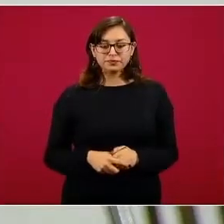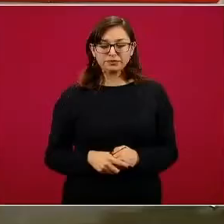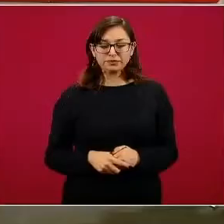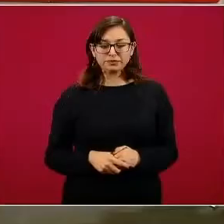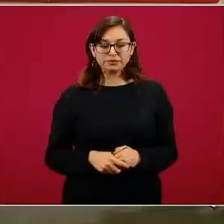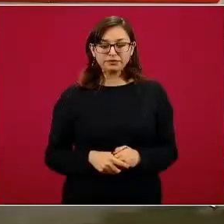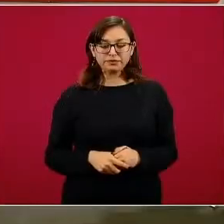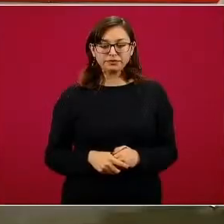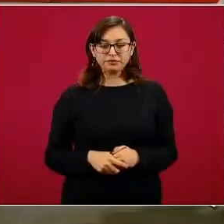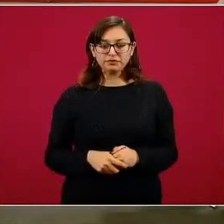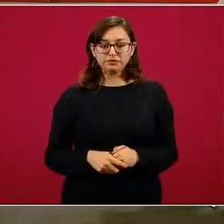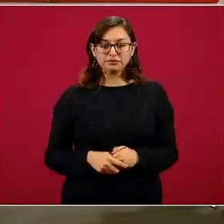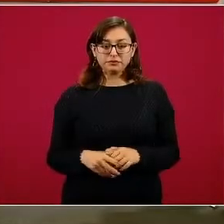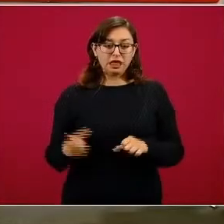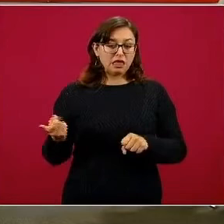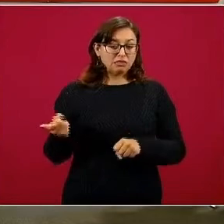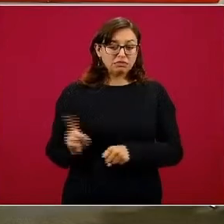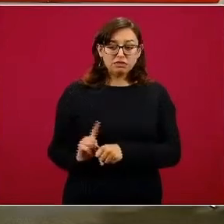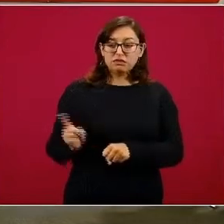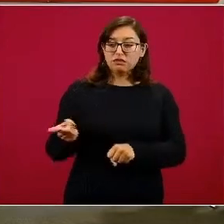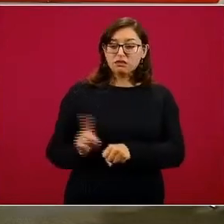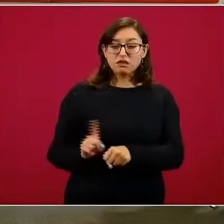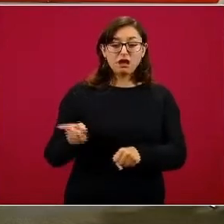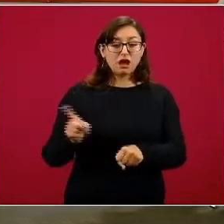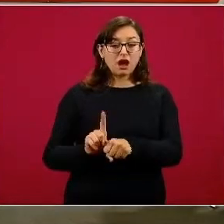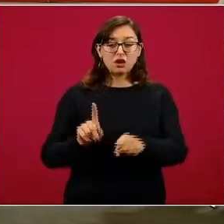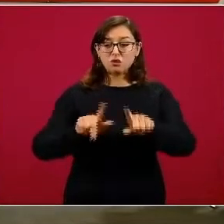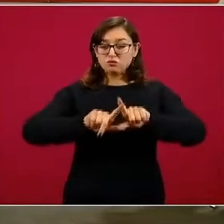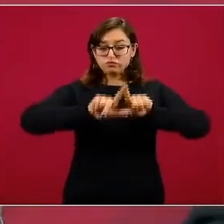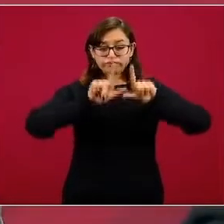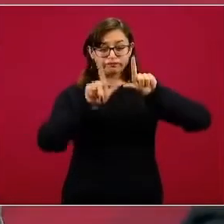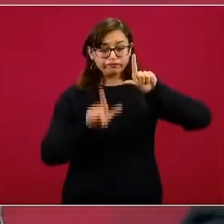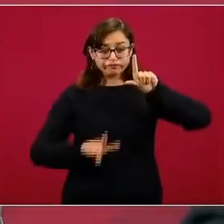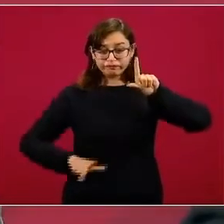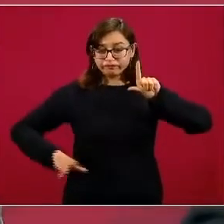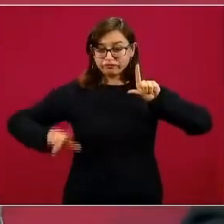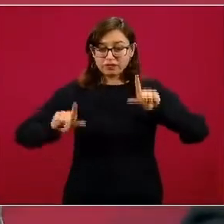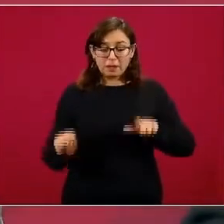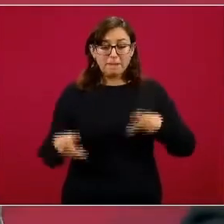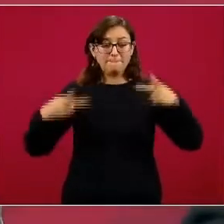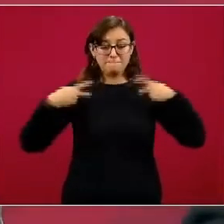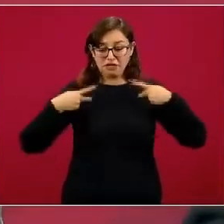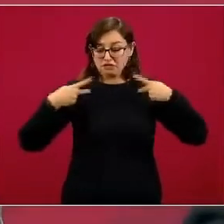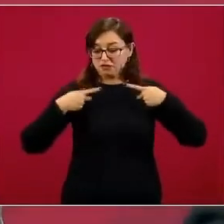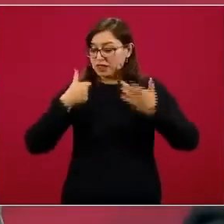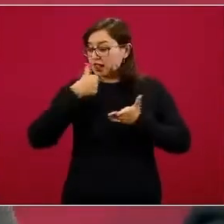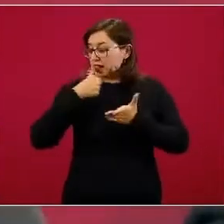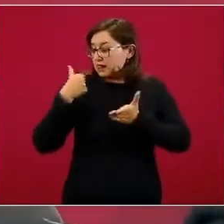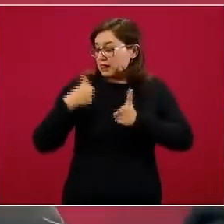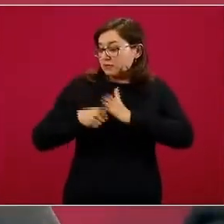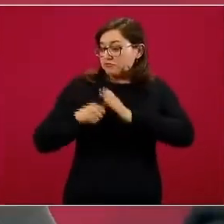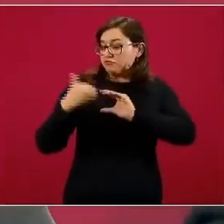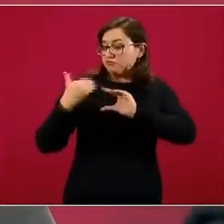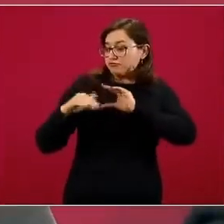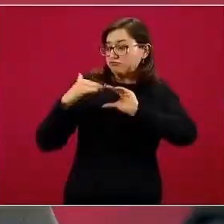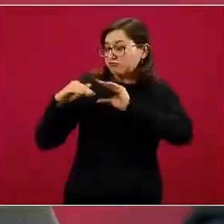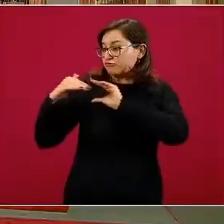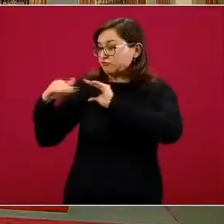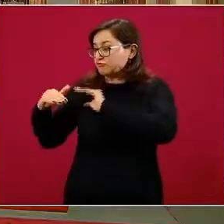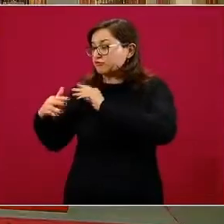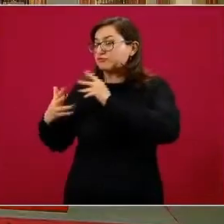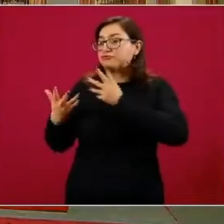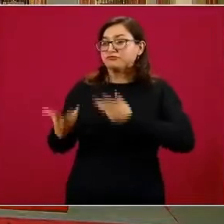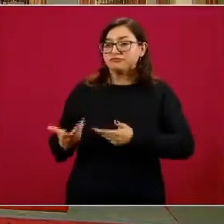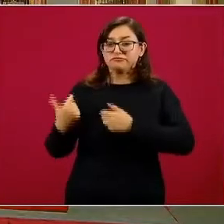Diariamente, a lo largo y ancho de todo el país, los empleados postales y los mensajeros continuaron con